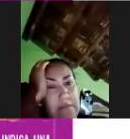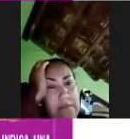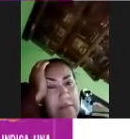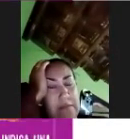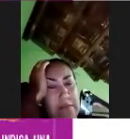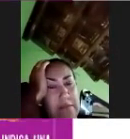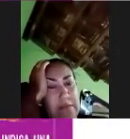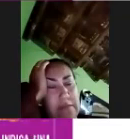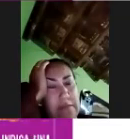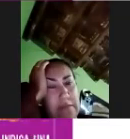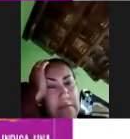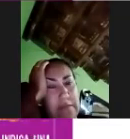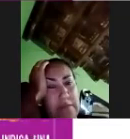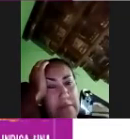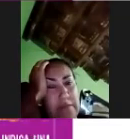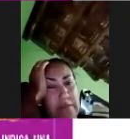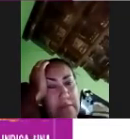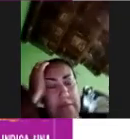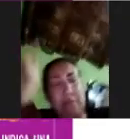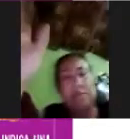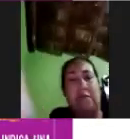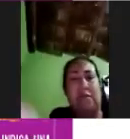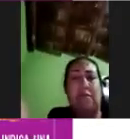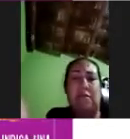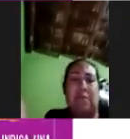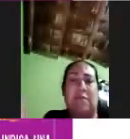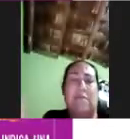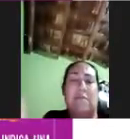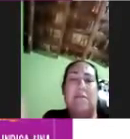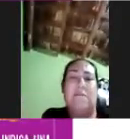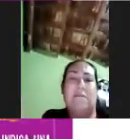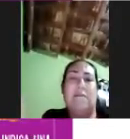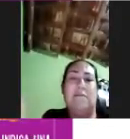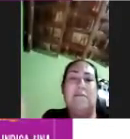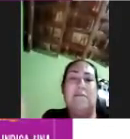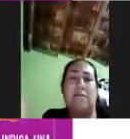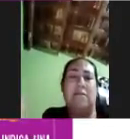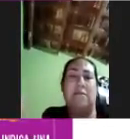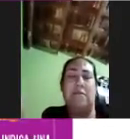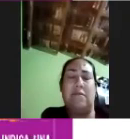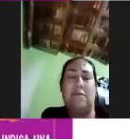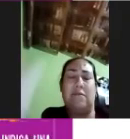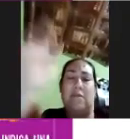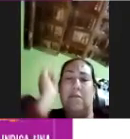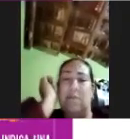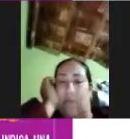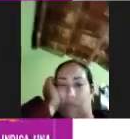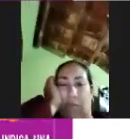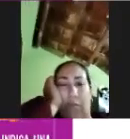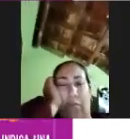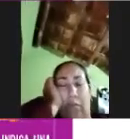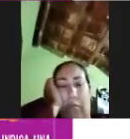Otro mito es: quien haya sido suicida alguna vez nunca dejará de serlo. El mayor riesgo de suicidio suele ser